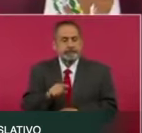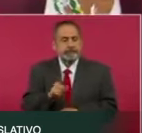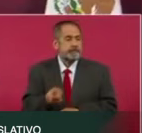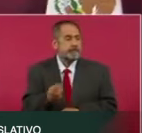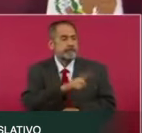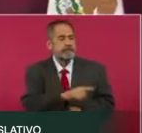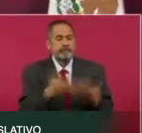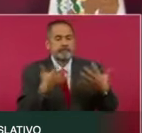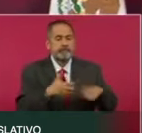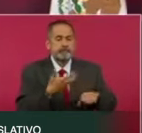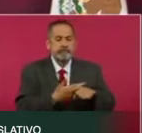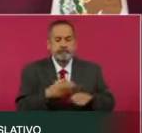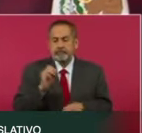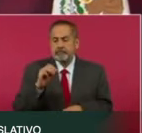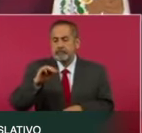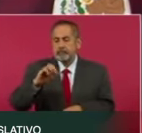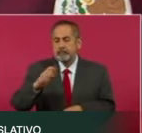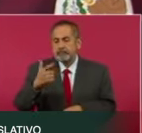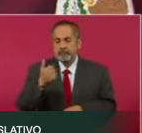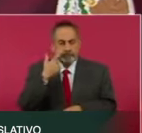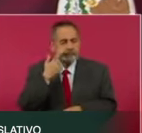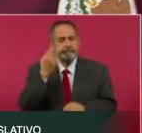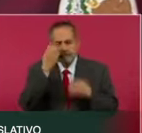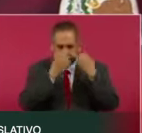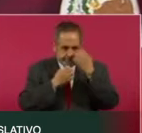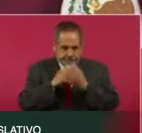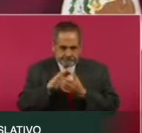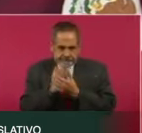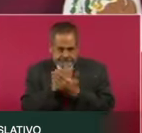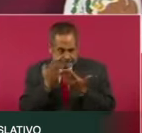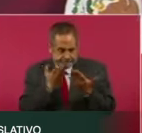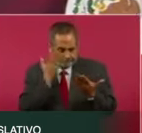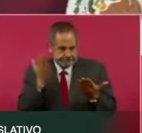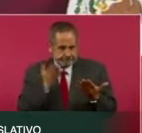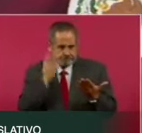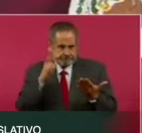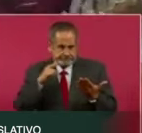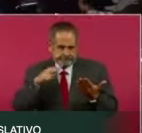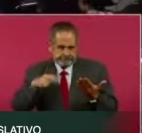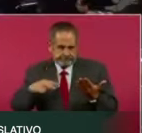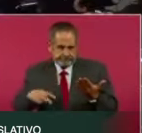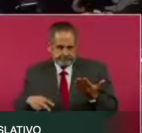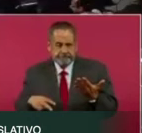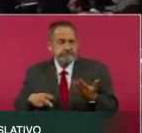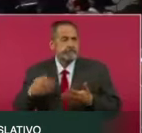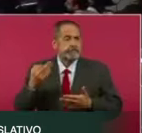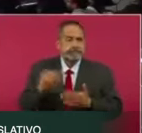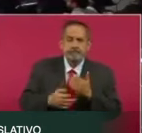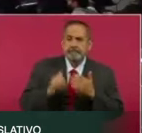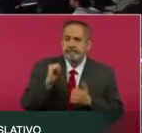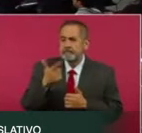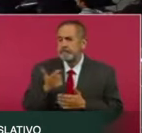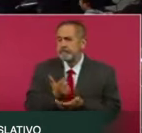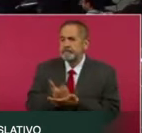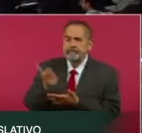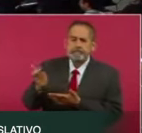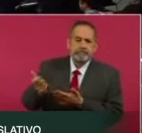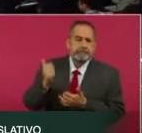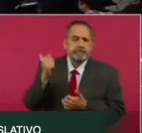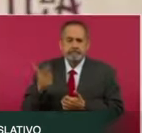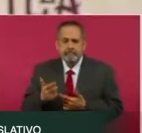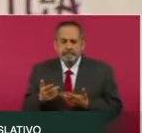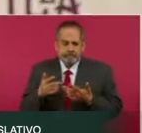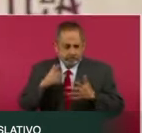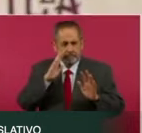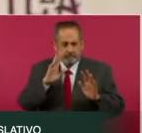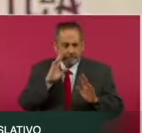durante esta última sesión, diputados federales aprobaron 9 iniciativas, entre ellas una para desaparecer al